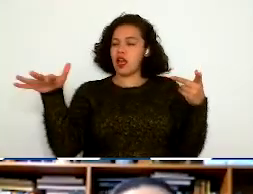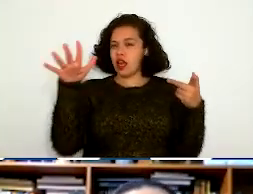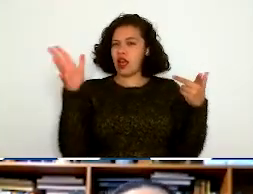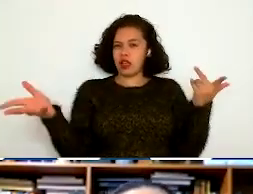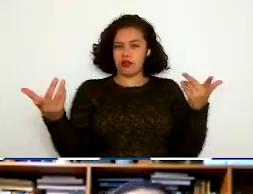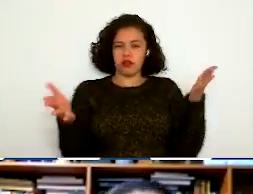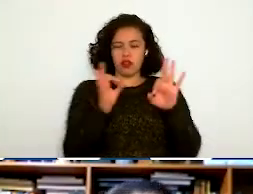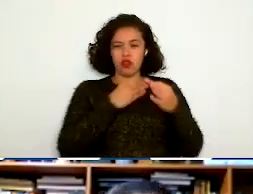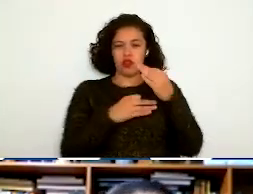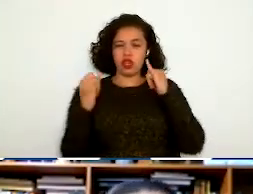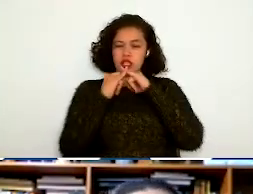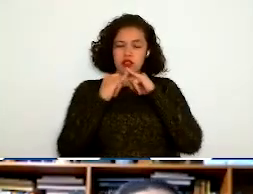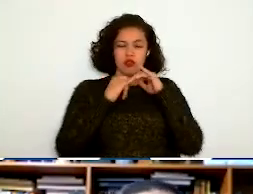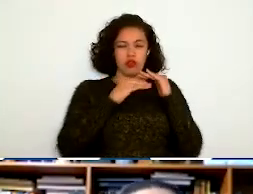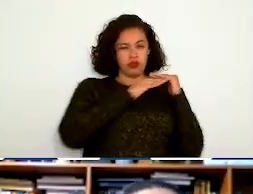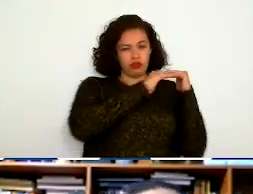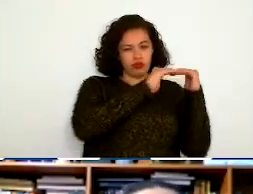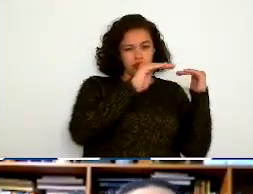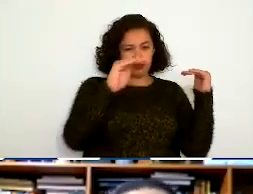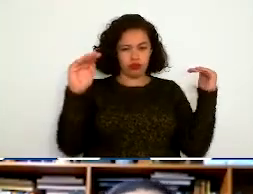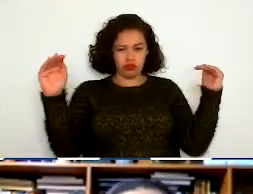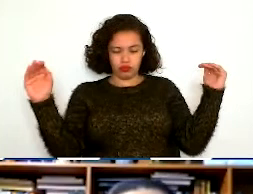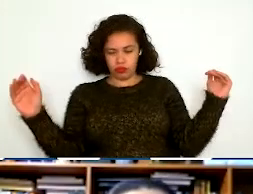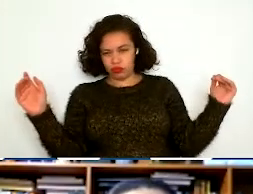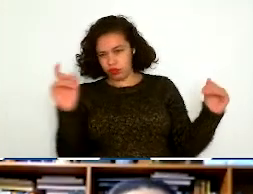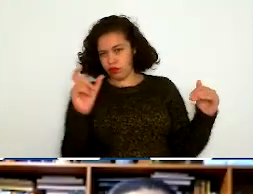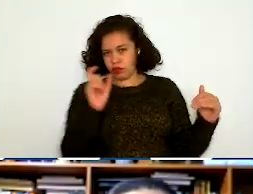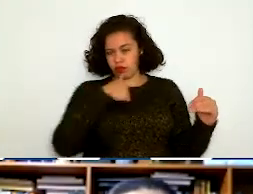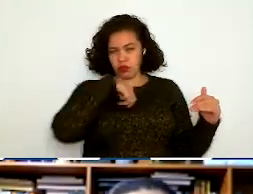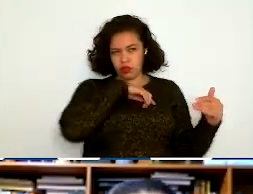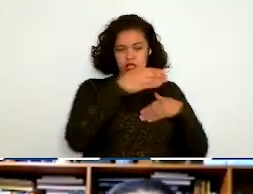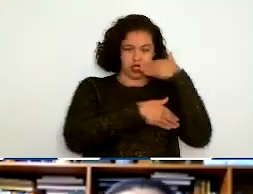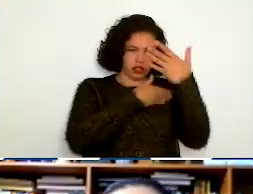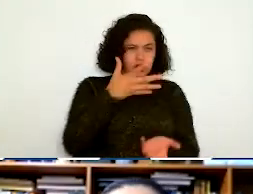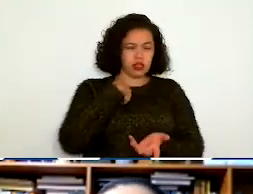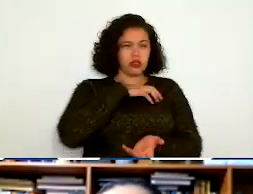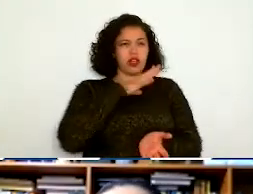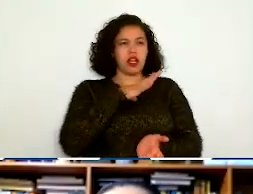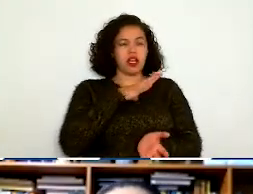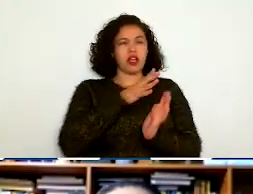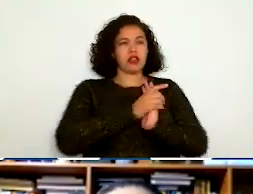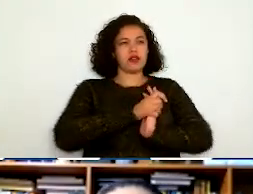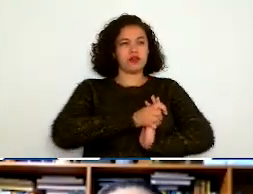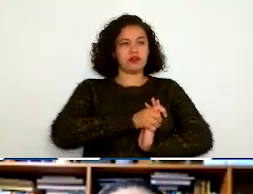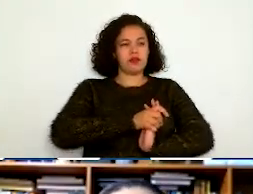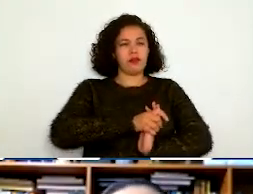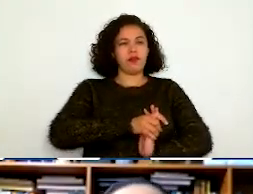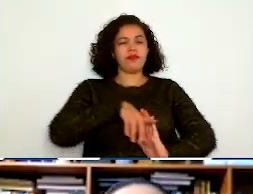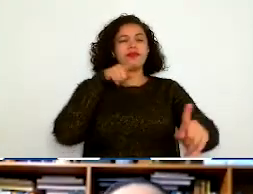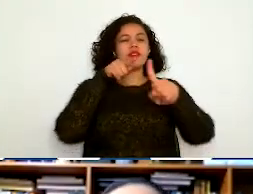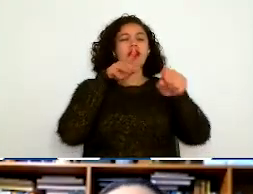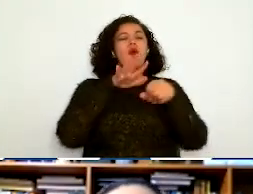inclusive institucional, cuando nosotros ejercemos este servicio que otorgamos. La finalidad de esto es que